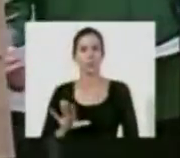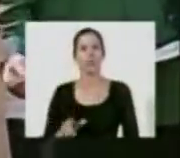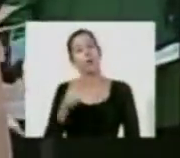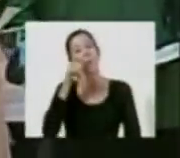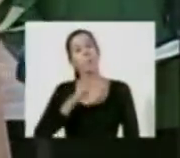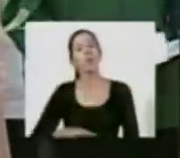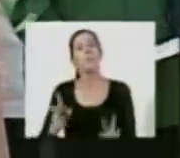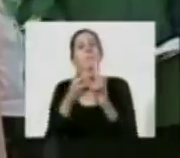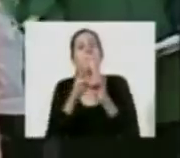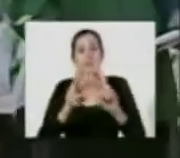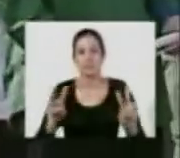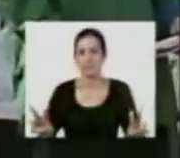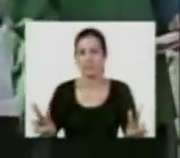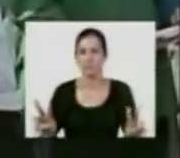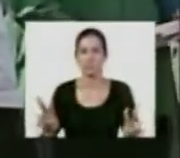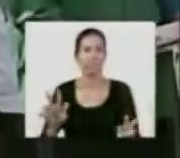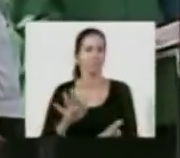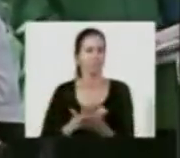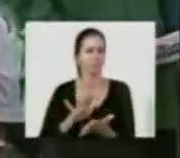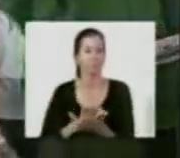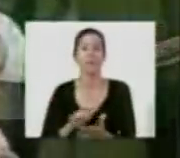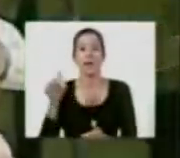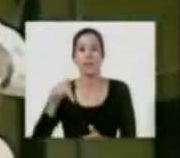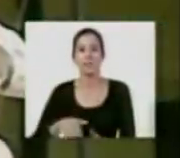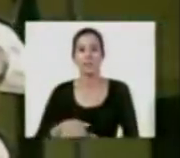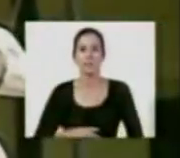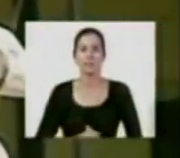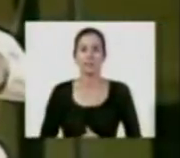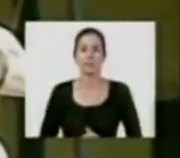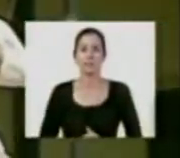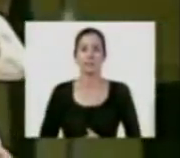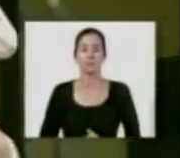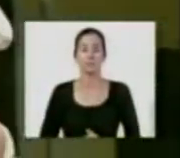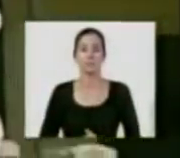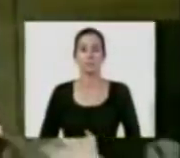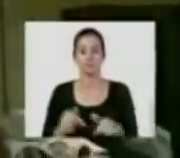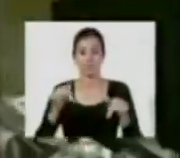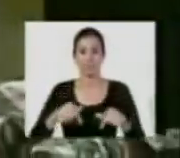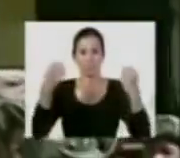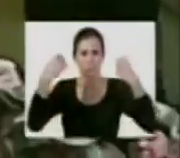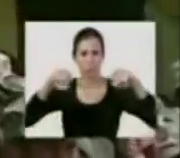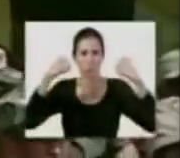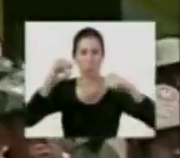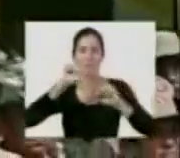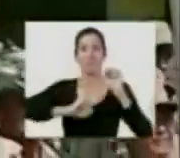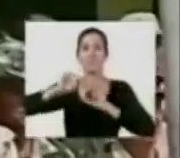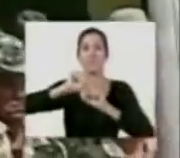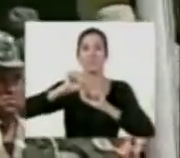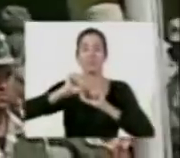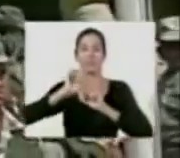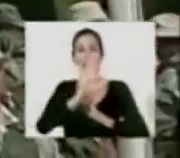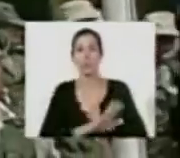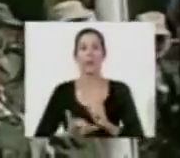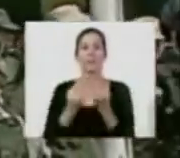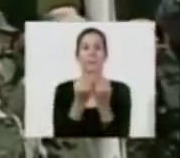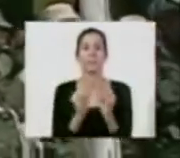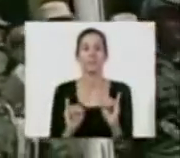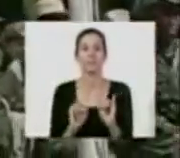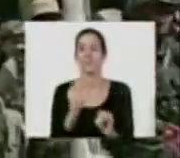patria. Aquí en el epicentro de este ejercicio en defensa de la soberanía, Zamora